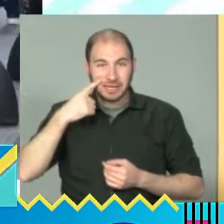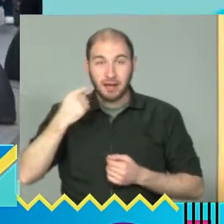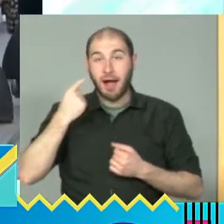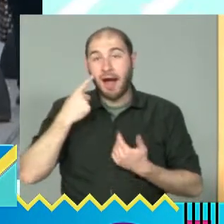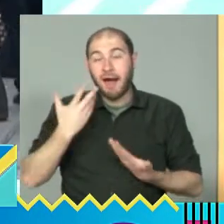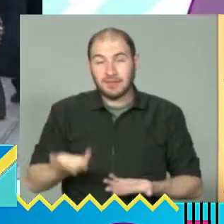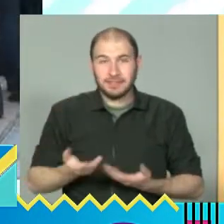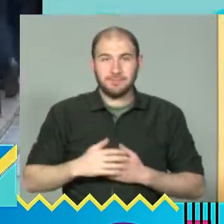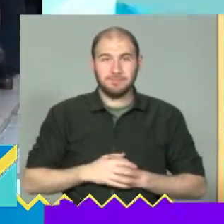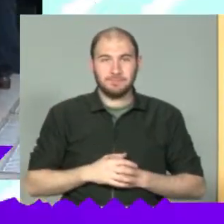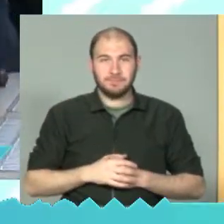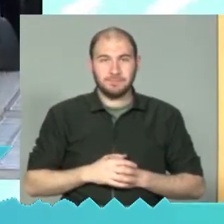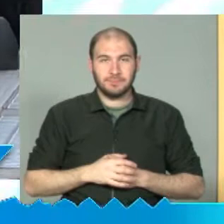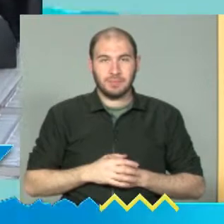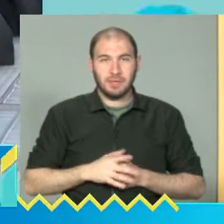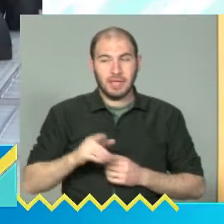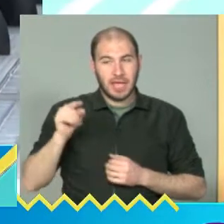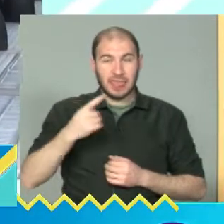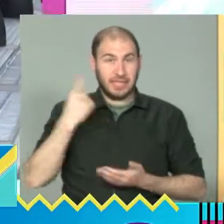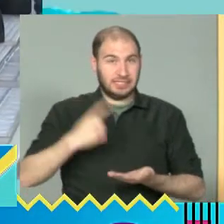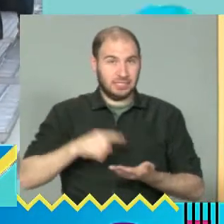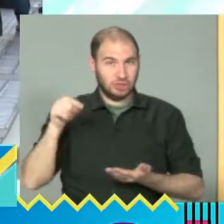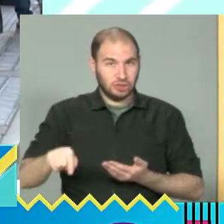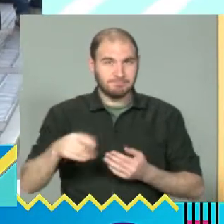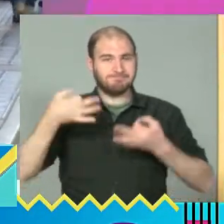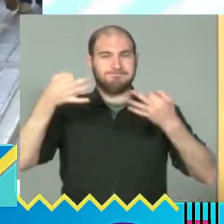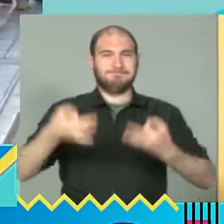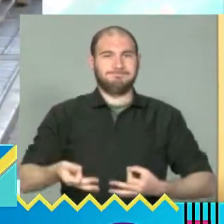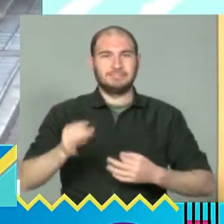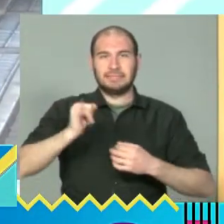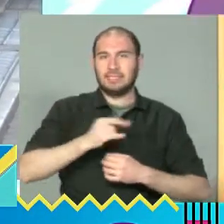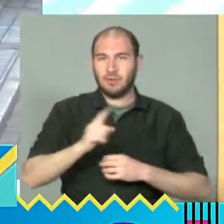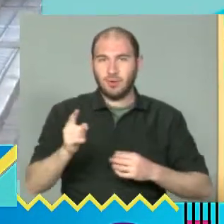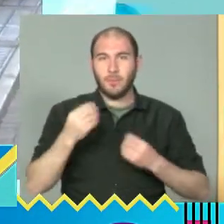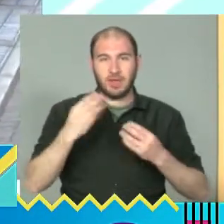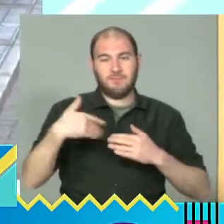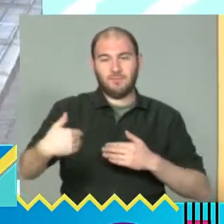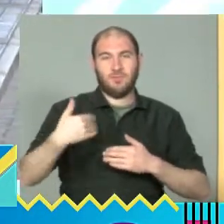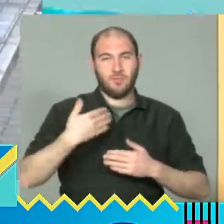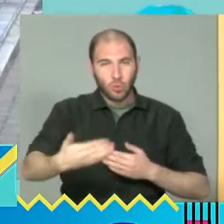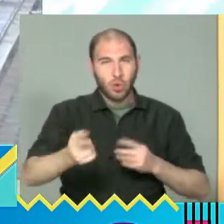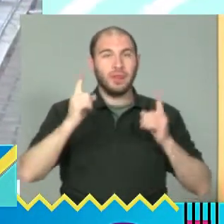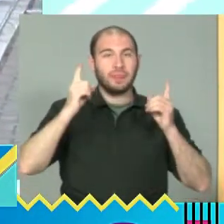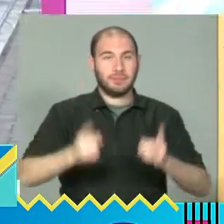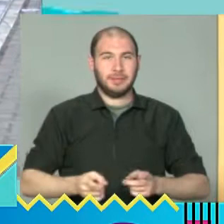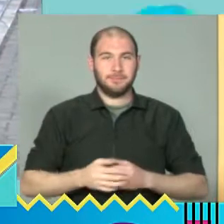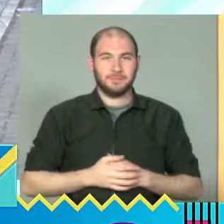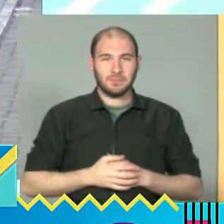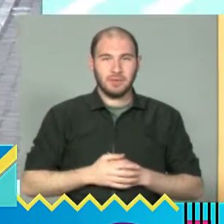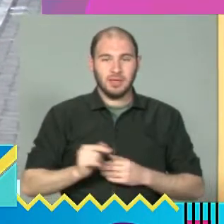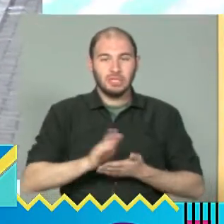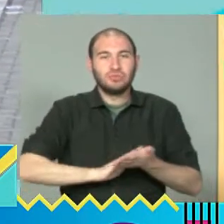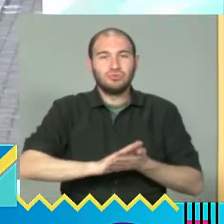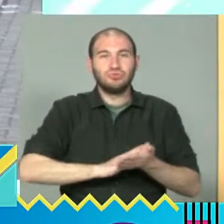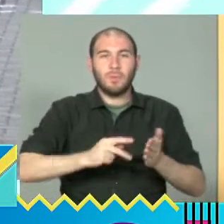ver si esa decisión es la acertada o no de cara, digamos, a lo que viene, y también teniendo que resolver